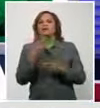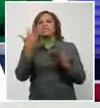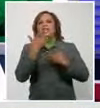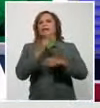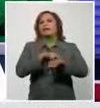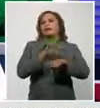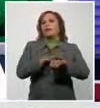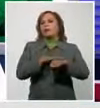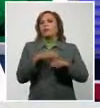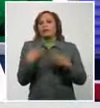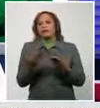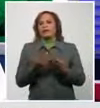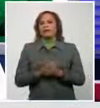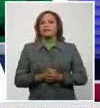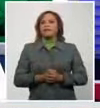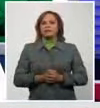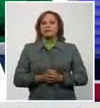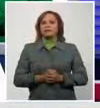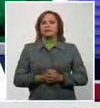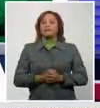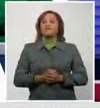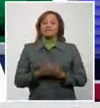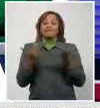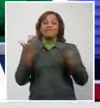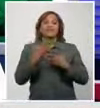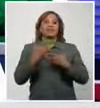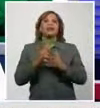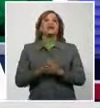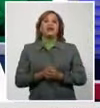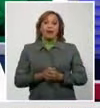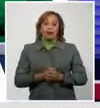responsabilidad? Pues lamentablemente de sus padres.